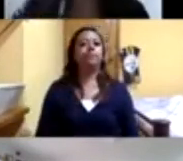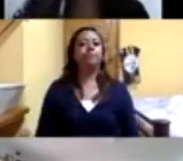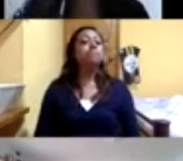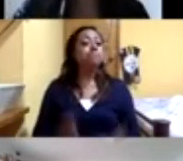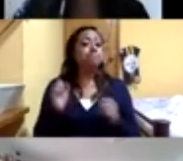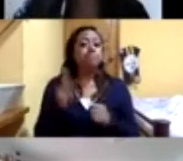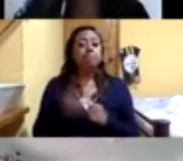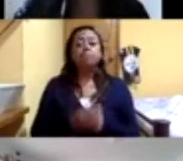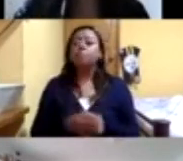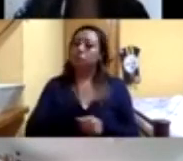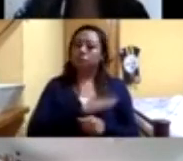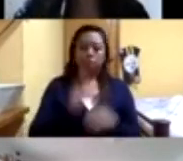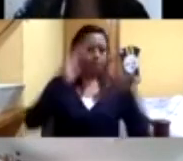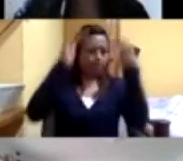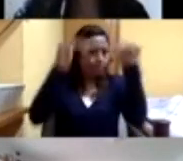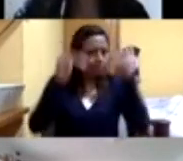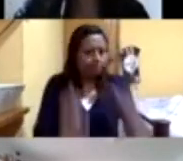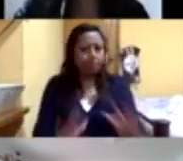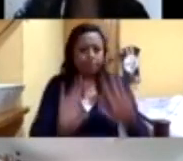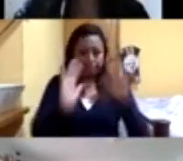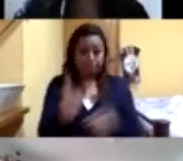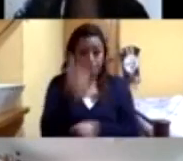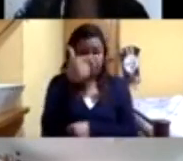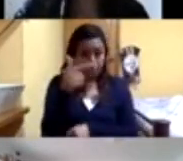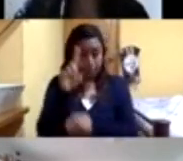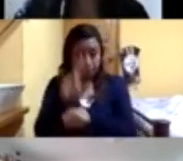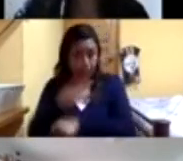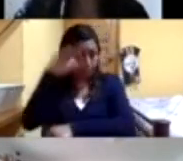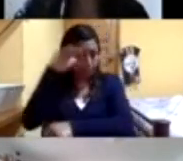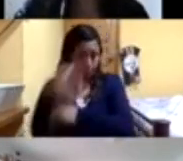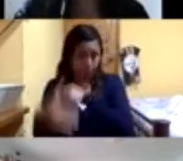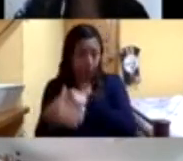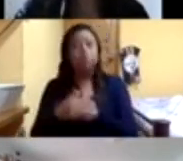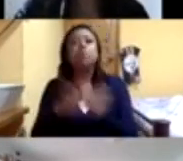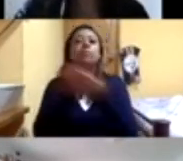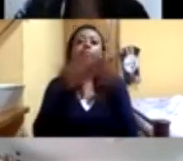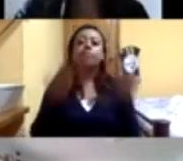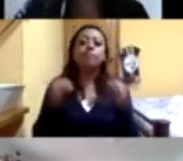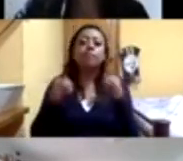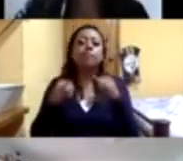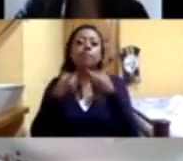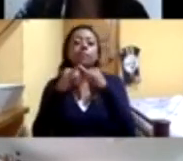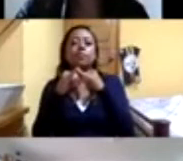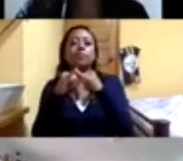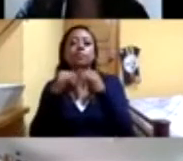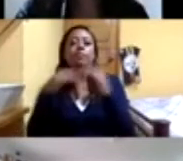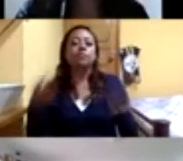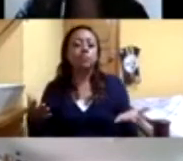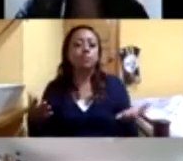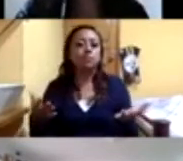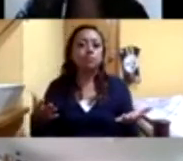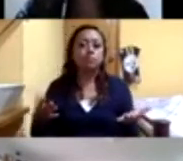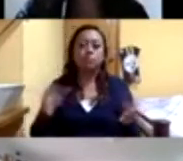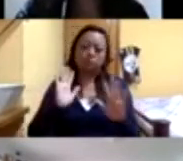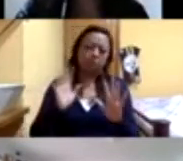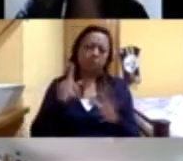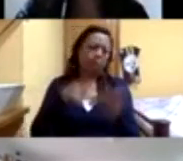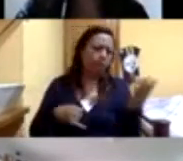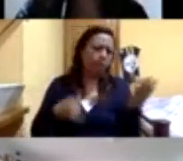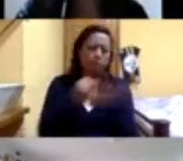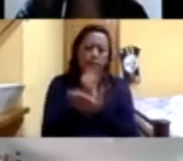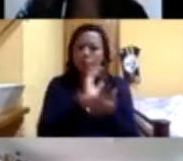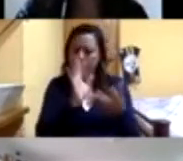una vez que ya pasaron estos 7 días, el instituto ya determinó que ya desahogó todas las pruebas que